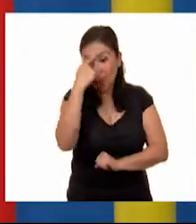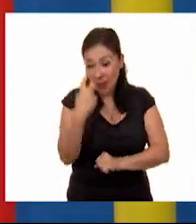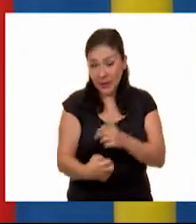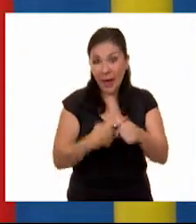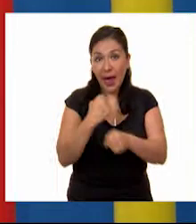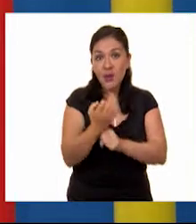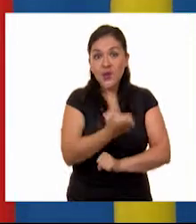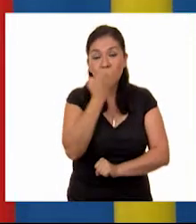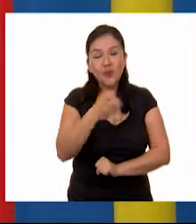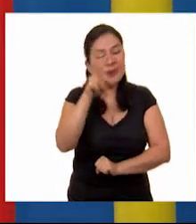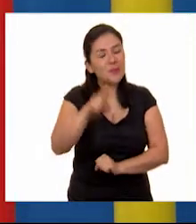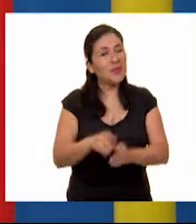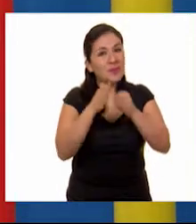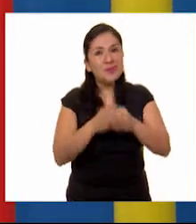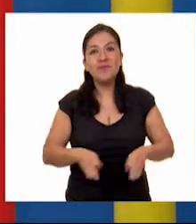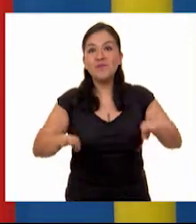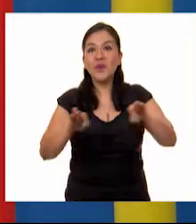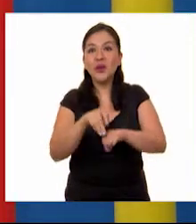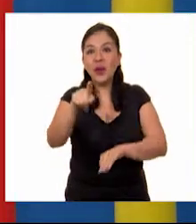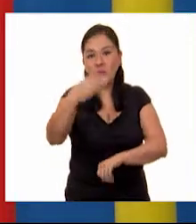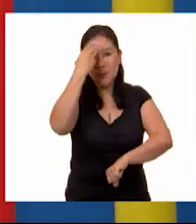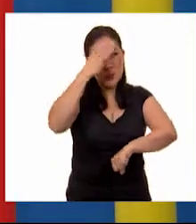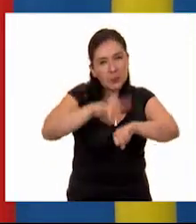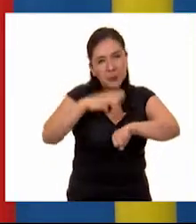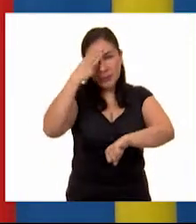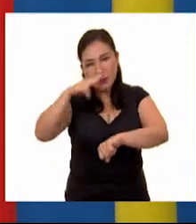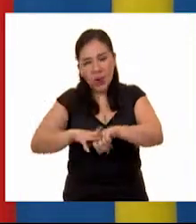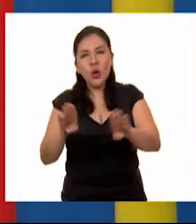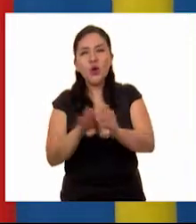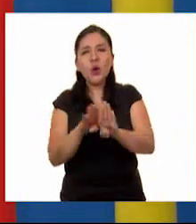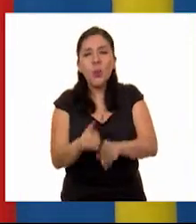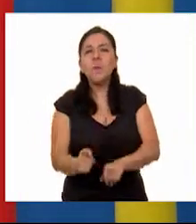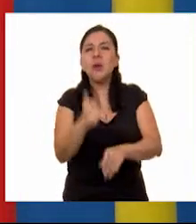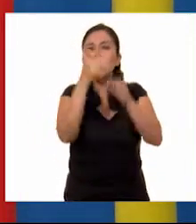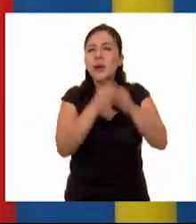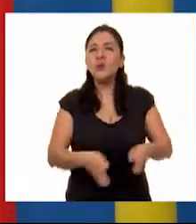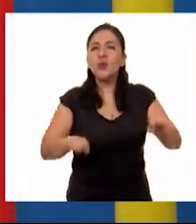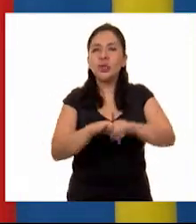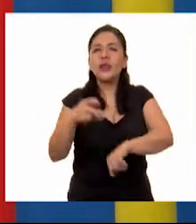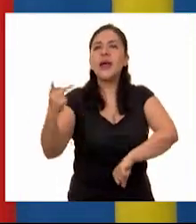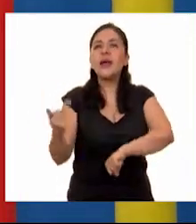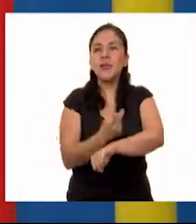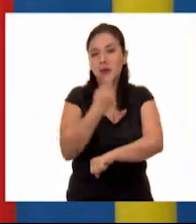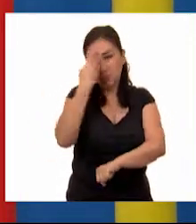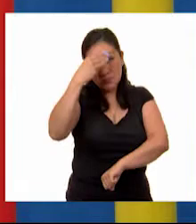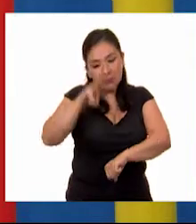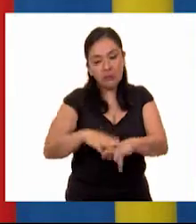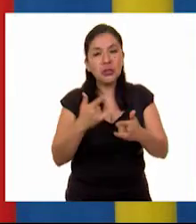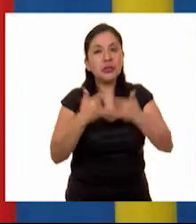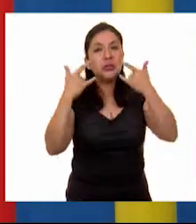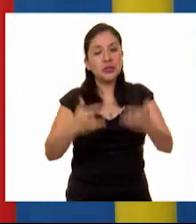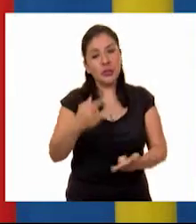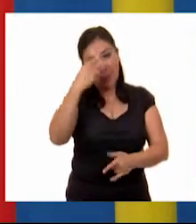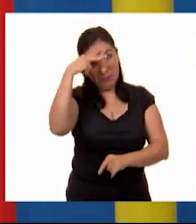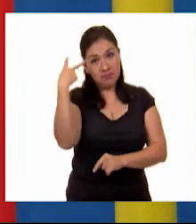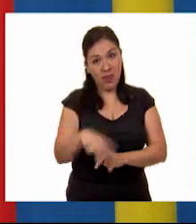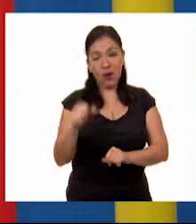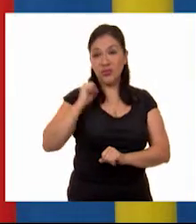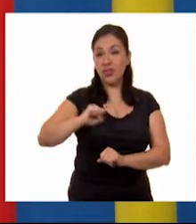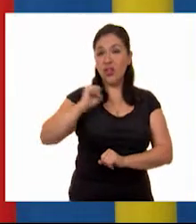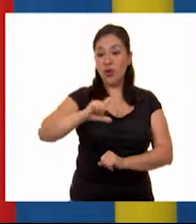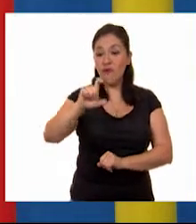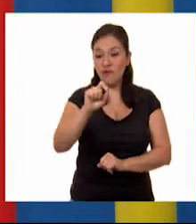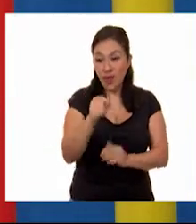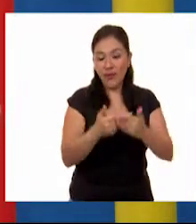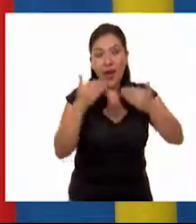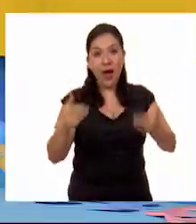y es importantísimo que hagamos un repaso de los principales acontecimientos que han marcado la historia de México en el siglo XX y lo que va